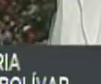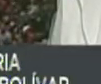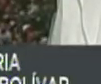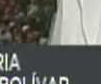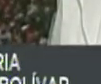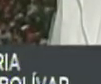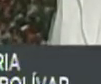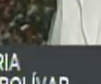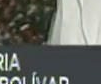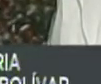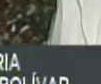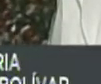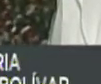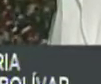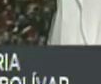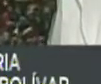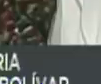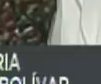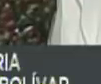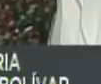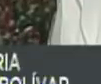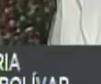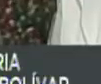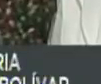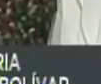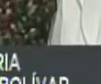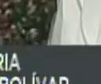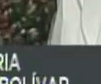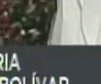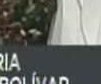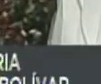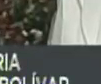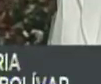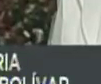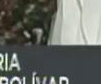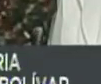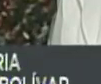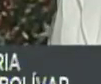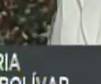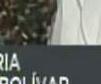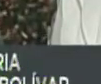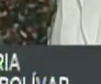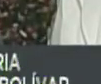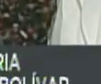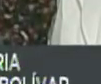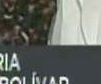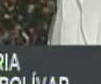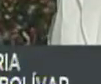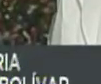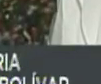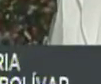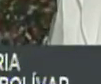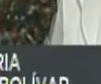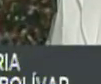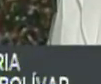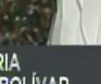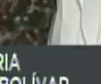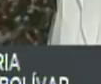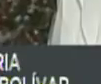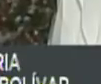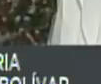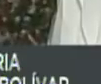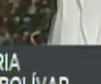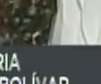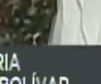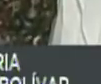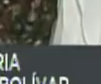presidencial, así lo han hecho de acuerdo a lo que establece la Ley Orgánica de Procesos Electorales y las reglas de juego que